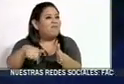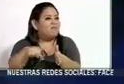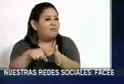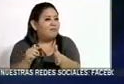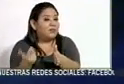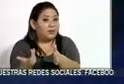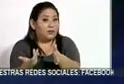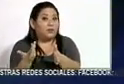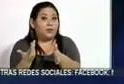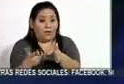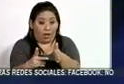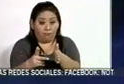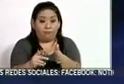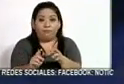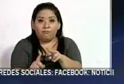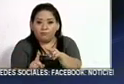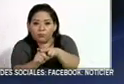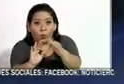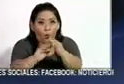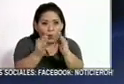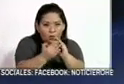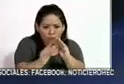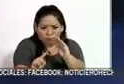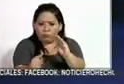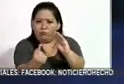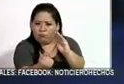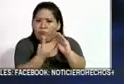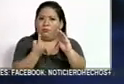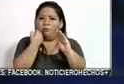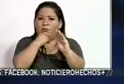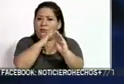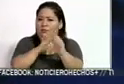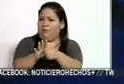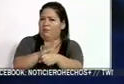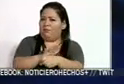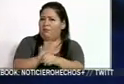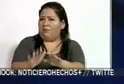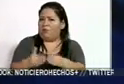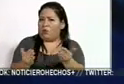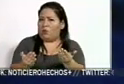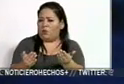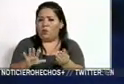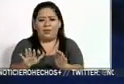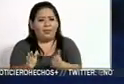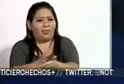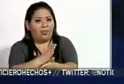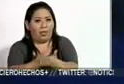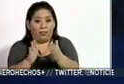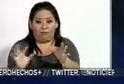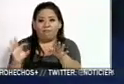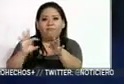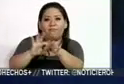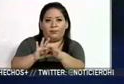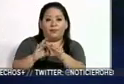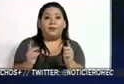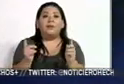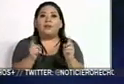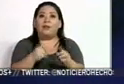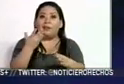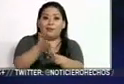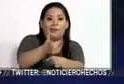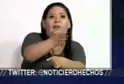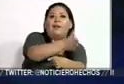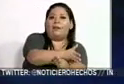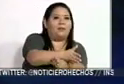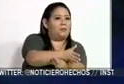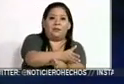aparecen casos dentro de la comunidad y que no son ni tienen ninguna relación con los casos que han